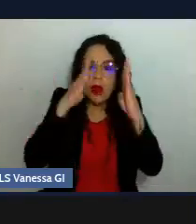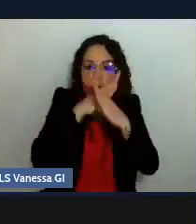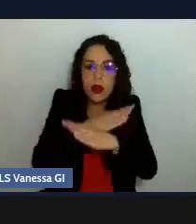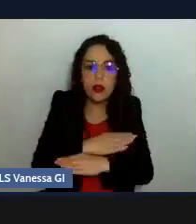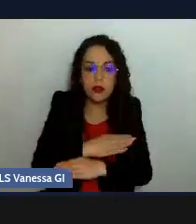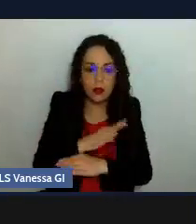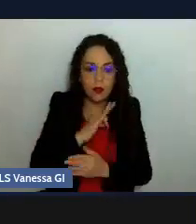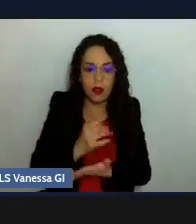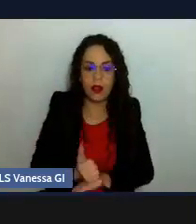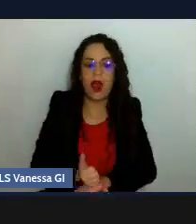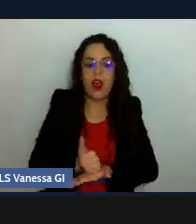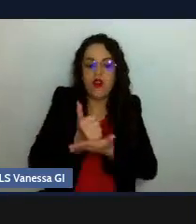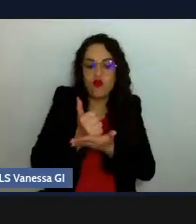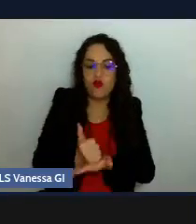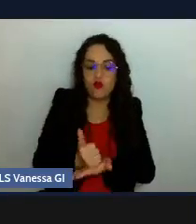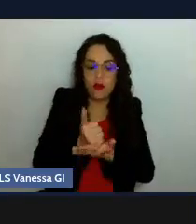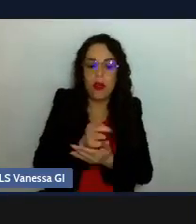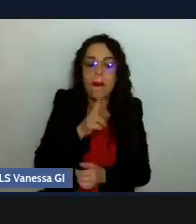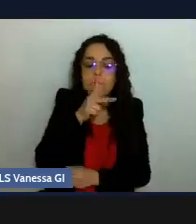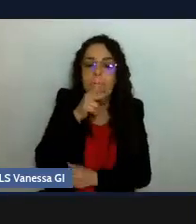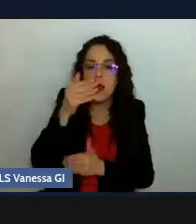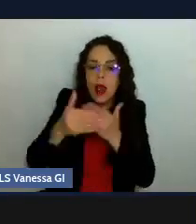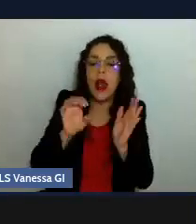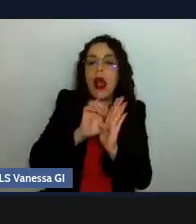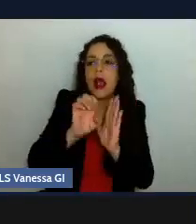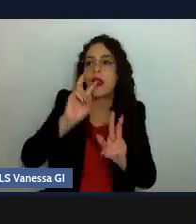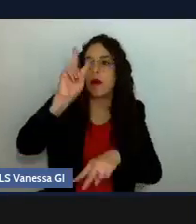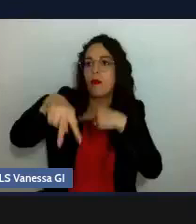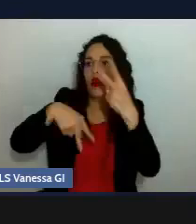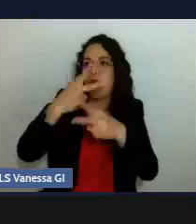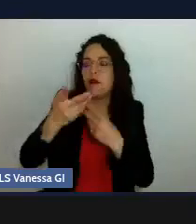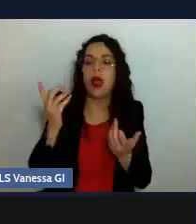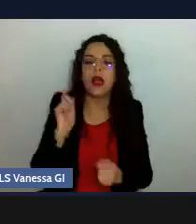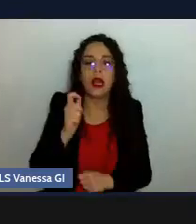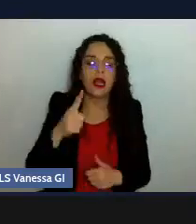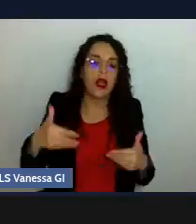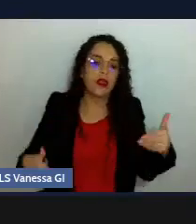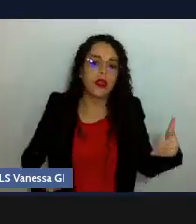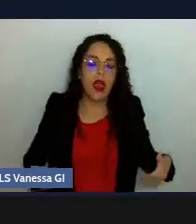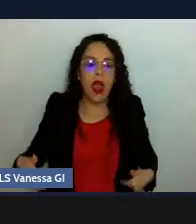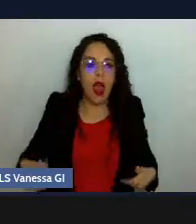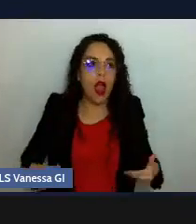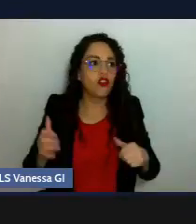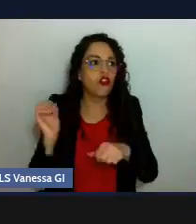¿no? Una obra de teatro, el cine. ¿Por qué? Porque esto mismo